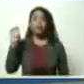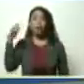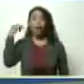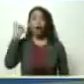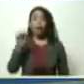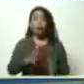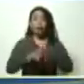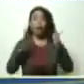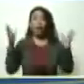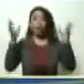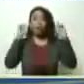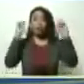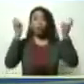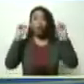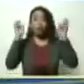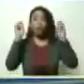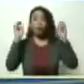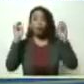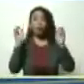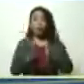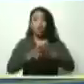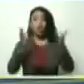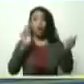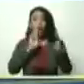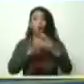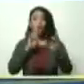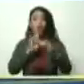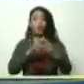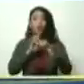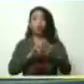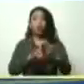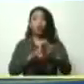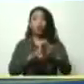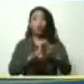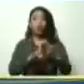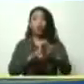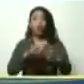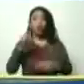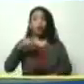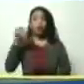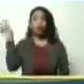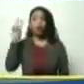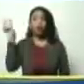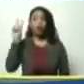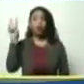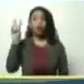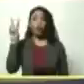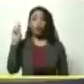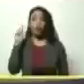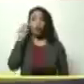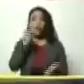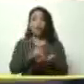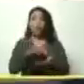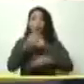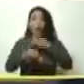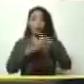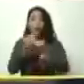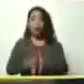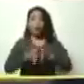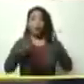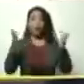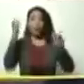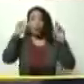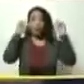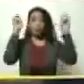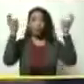una gran calidad y un gran conocimiento de Venezuela y llegaron a hacer sus grandes aportes